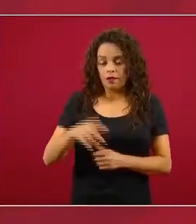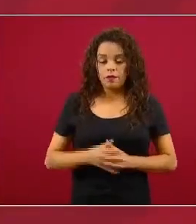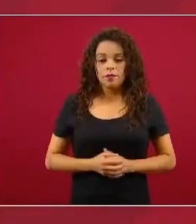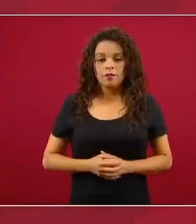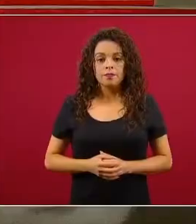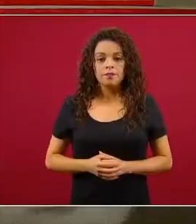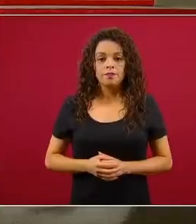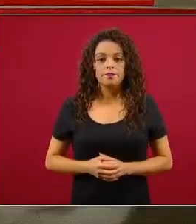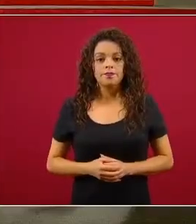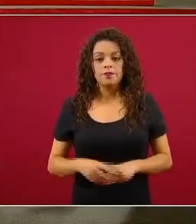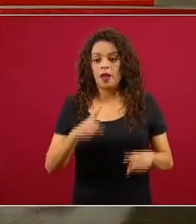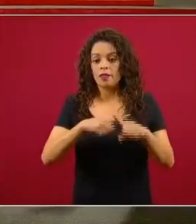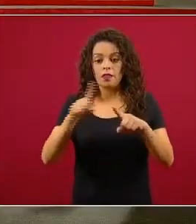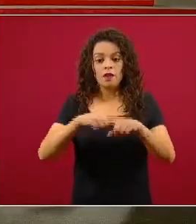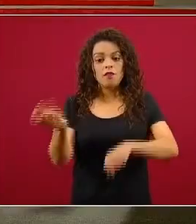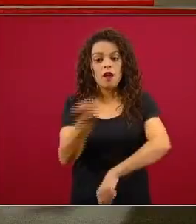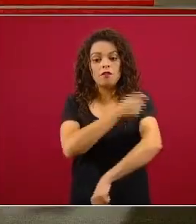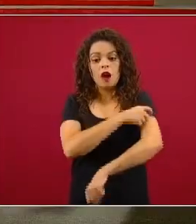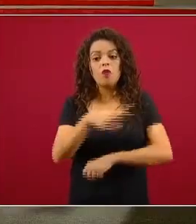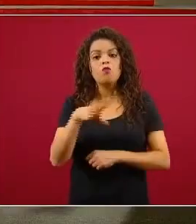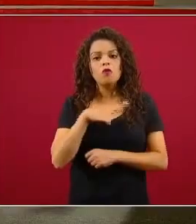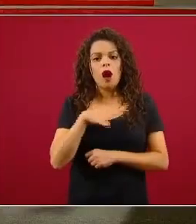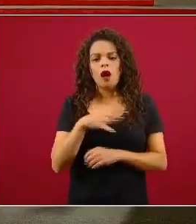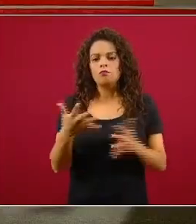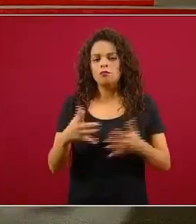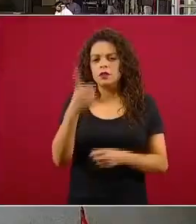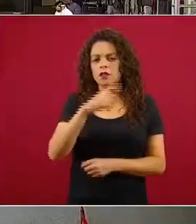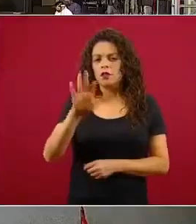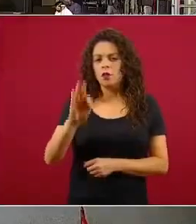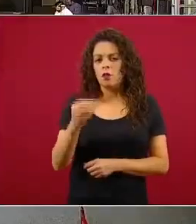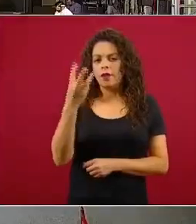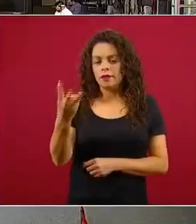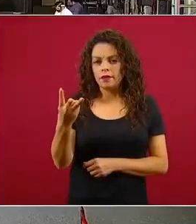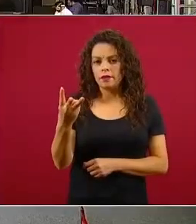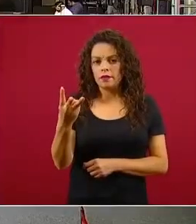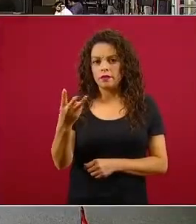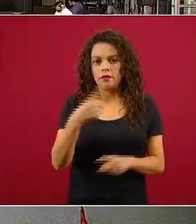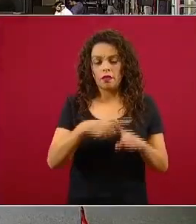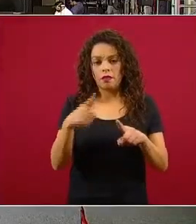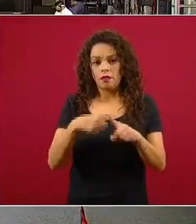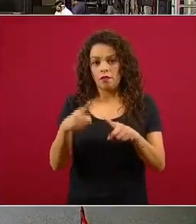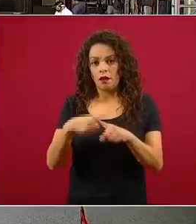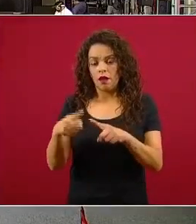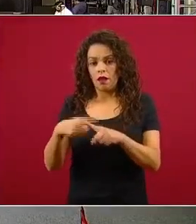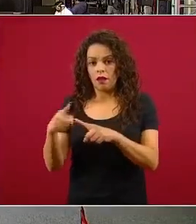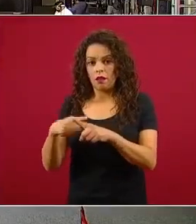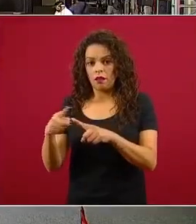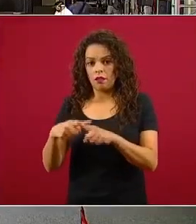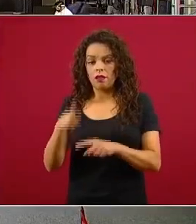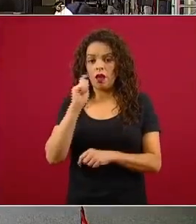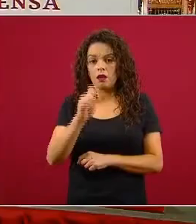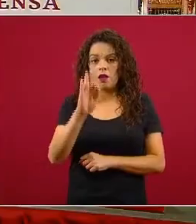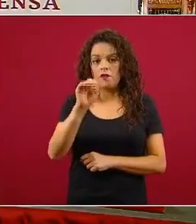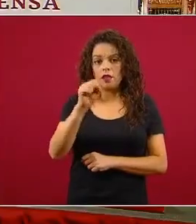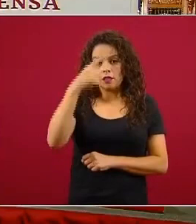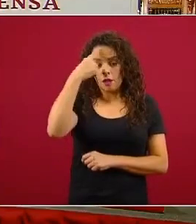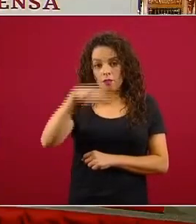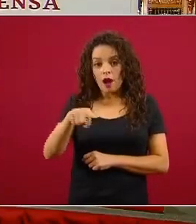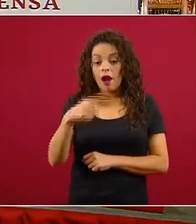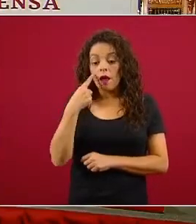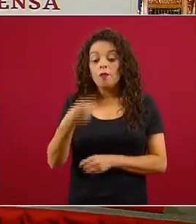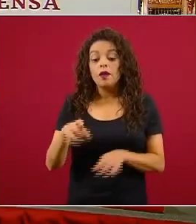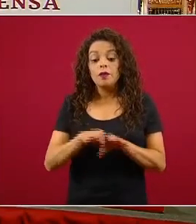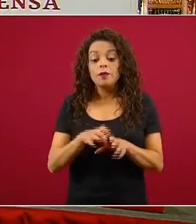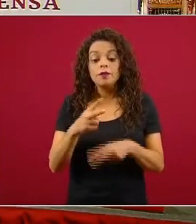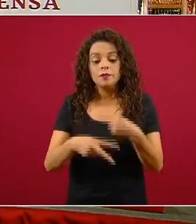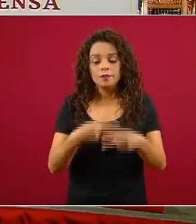distintas vacunas que existen, hay cerca de 143 productos que están en distintas fases de desarrollo,